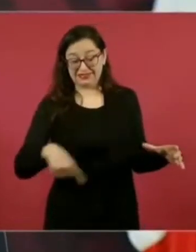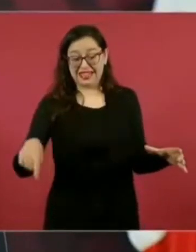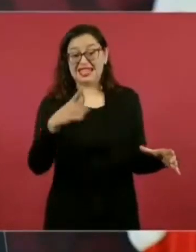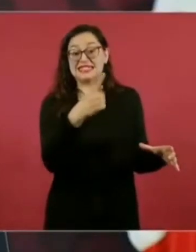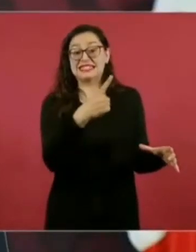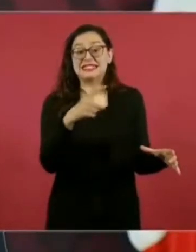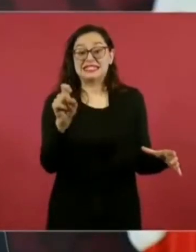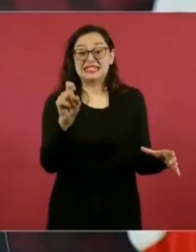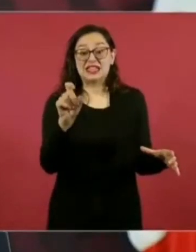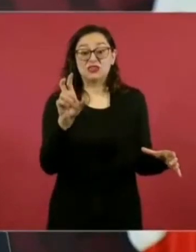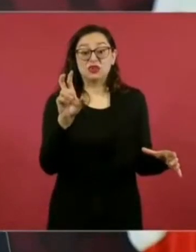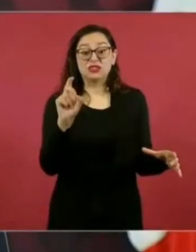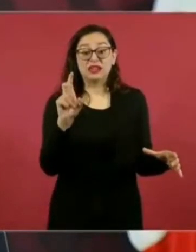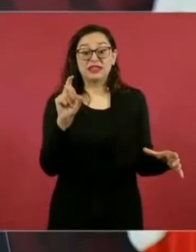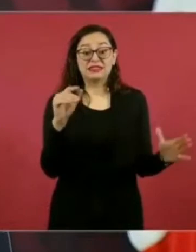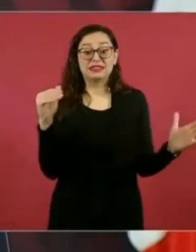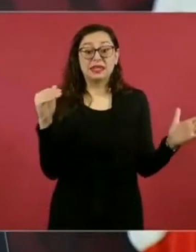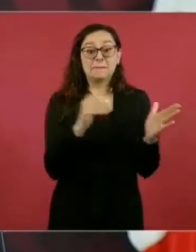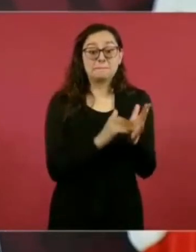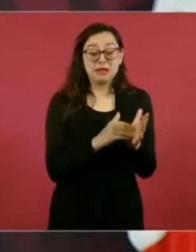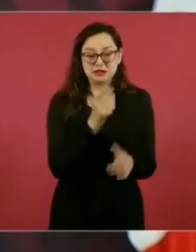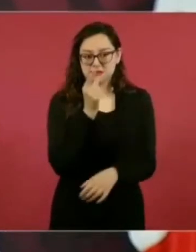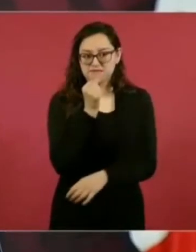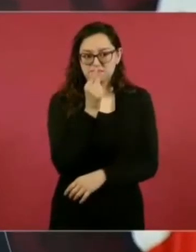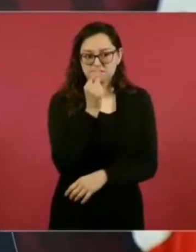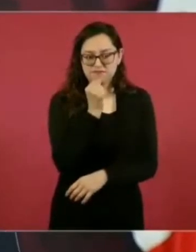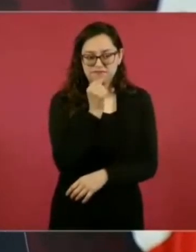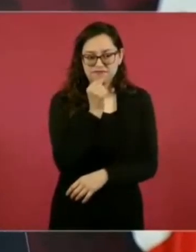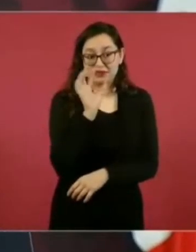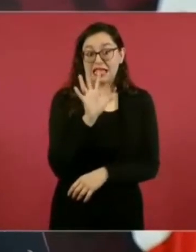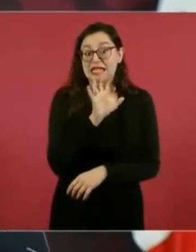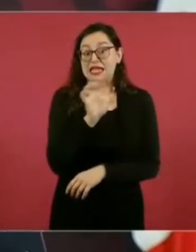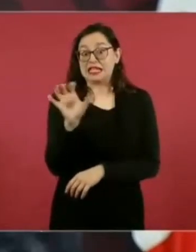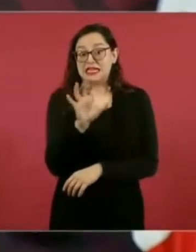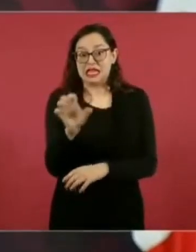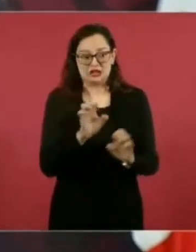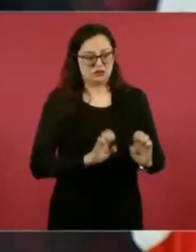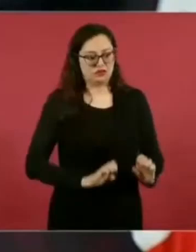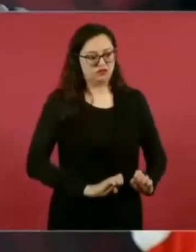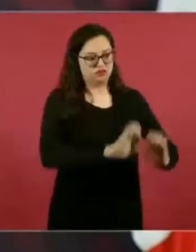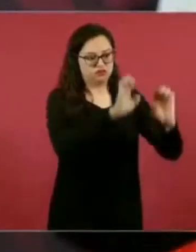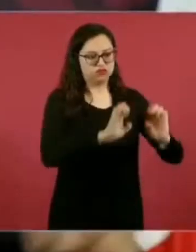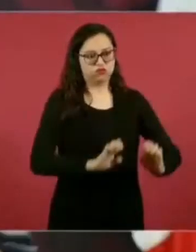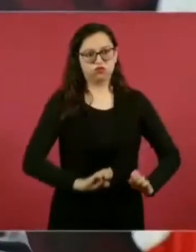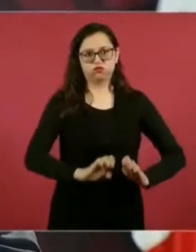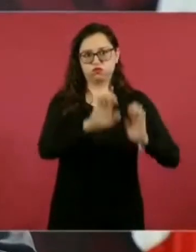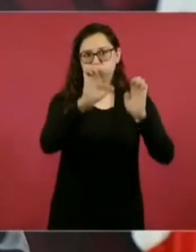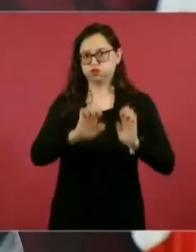se construyeron cerca de 500 cuarteles en todo el país.